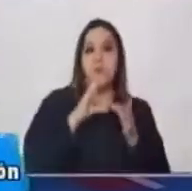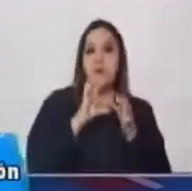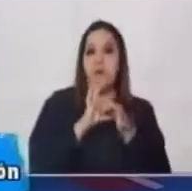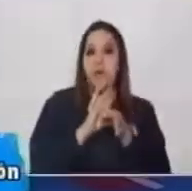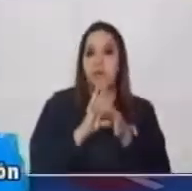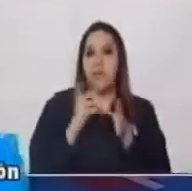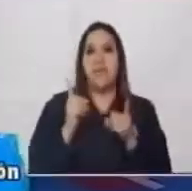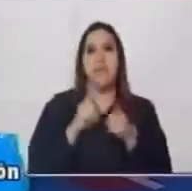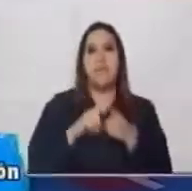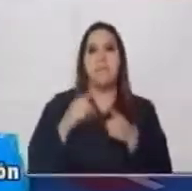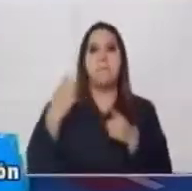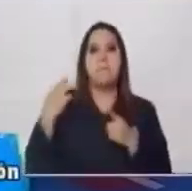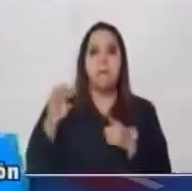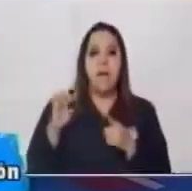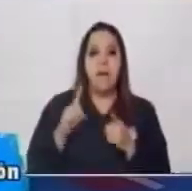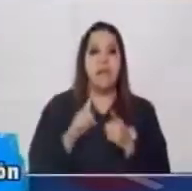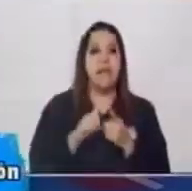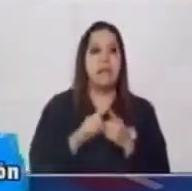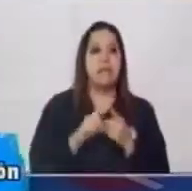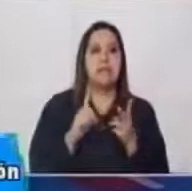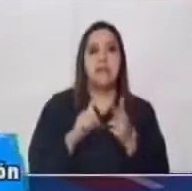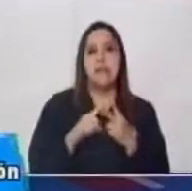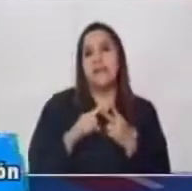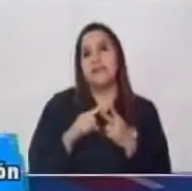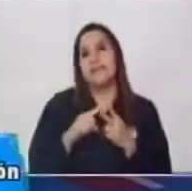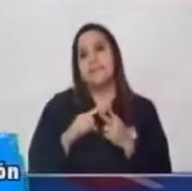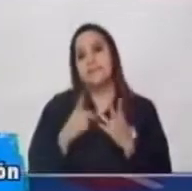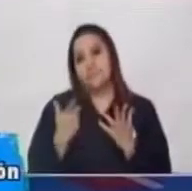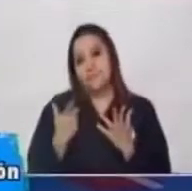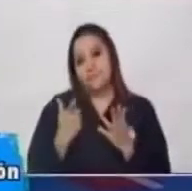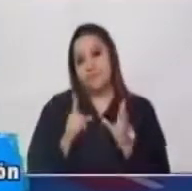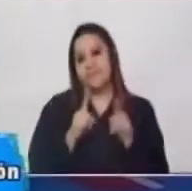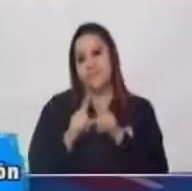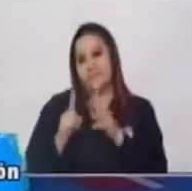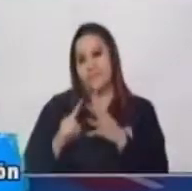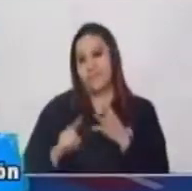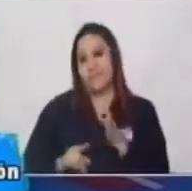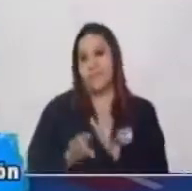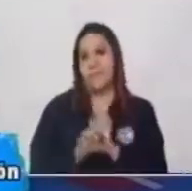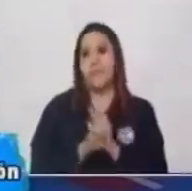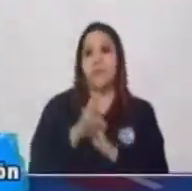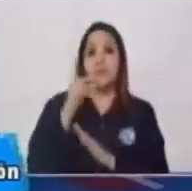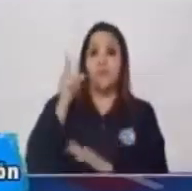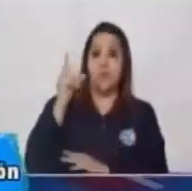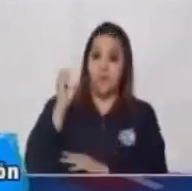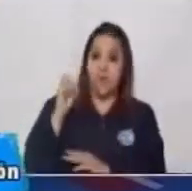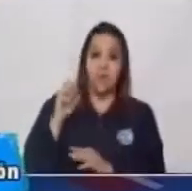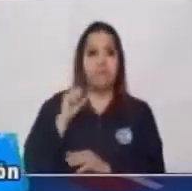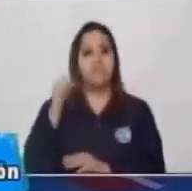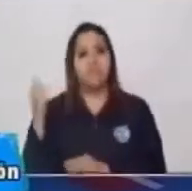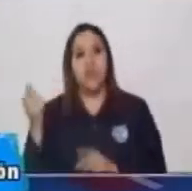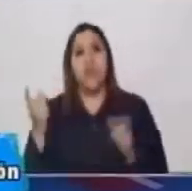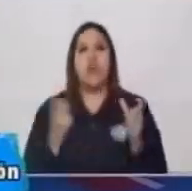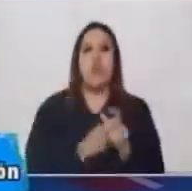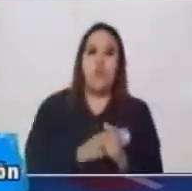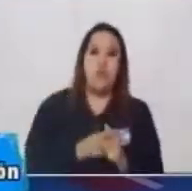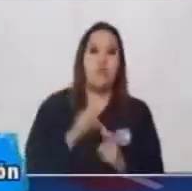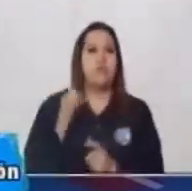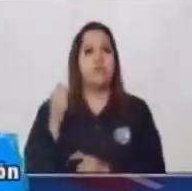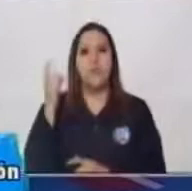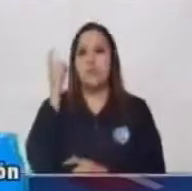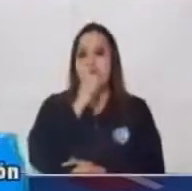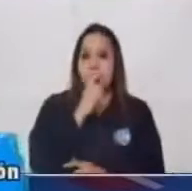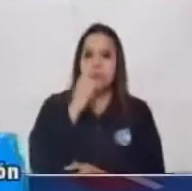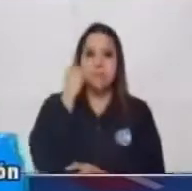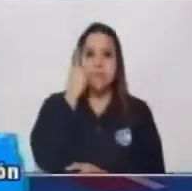a, y encontramos otras. Como por ejemplo de, con, sin. ¿Se